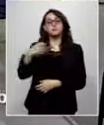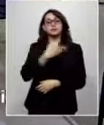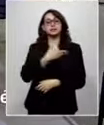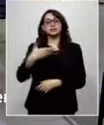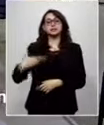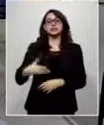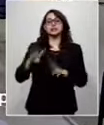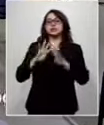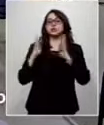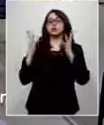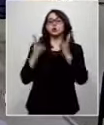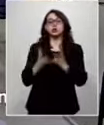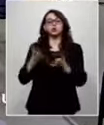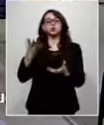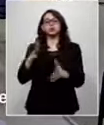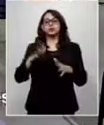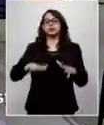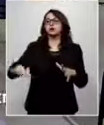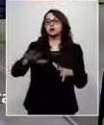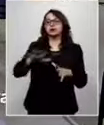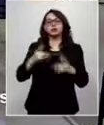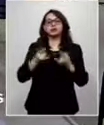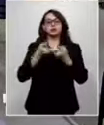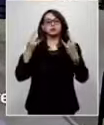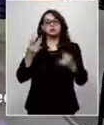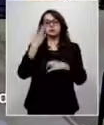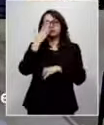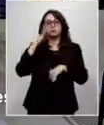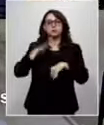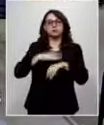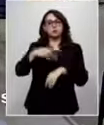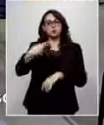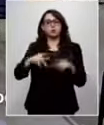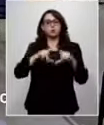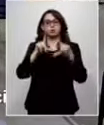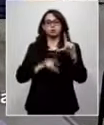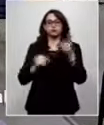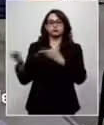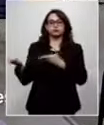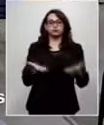y Cultural de México, a hacer uso de la voz. Gracias.